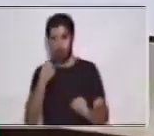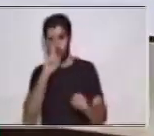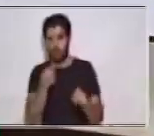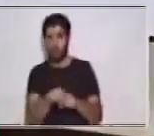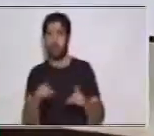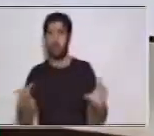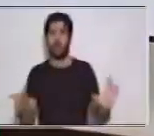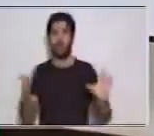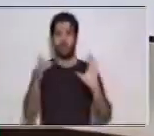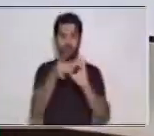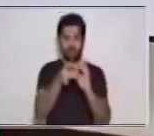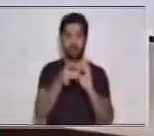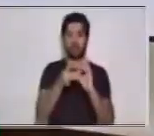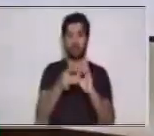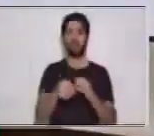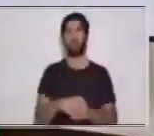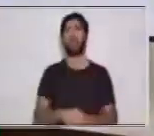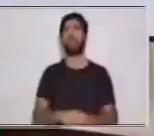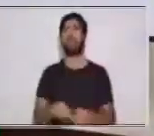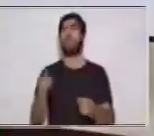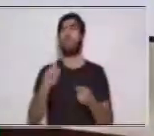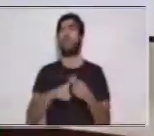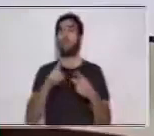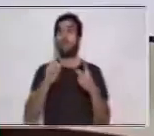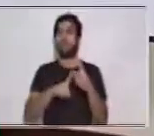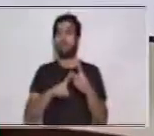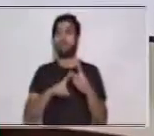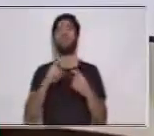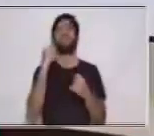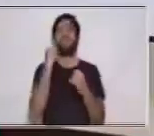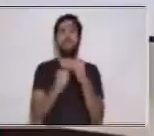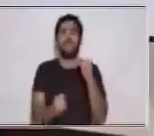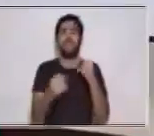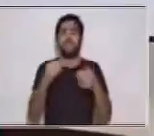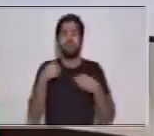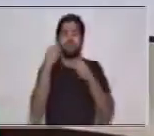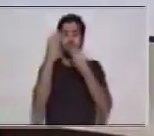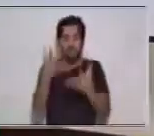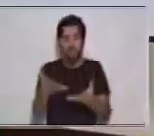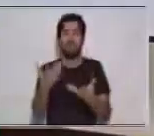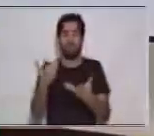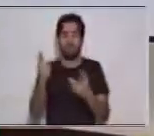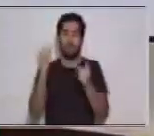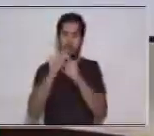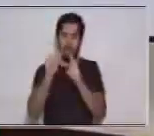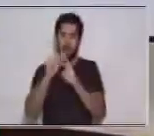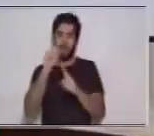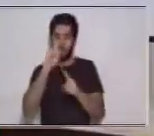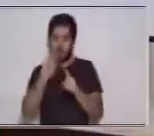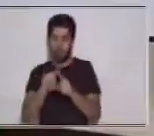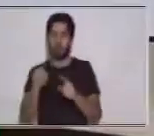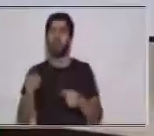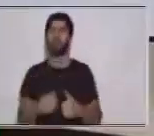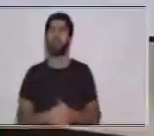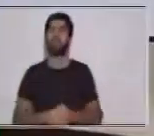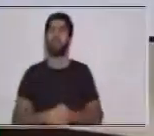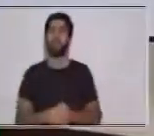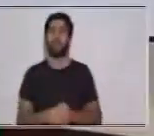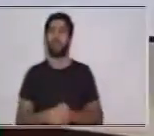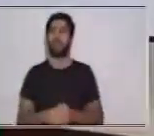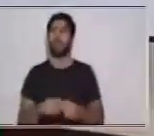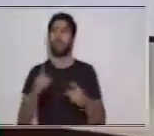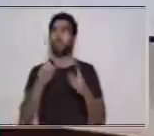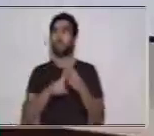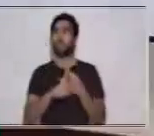de conector de párrafo, con el fin de, ¿sí? Es un tipo de conector de finalidad.